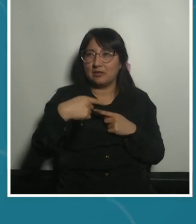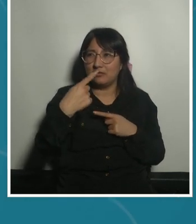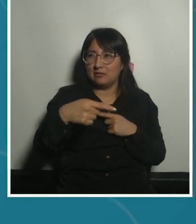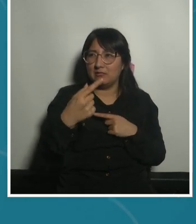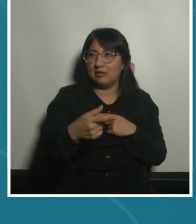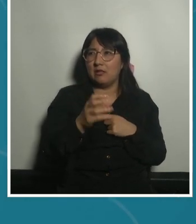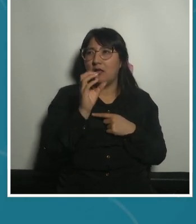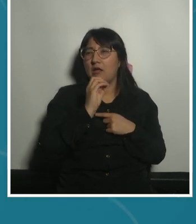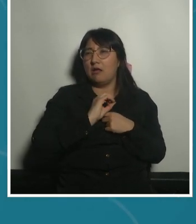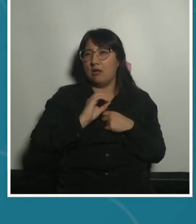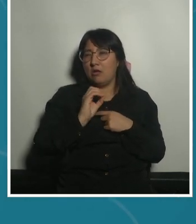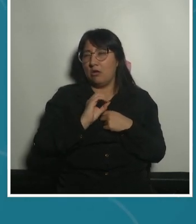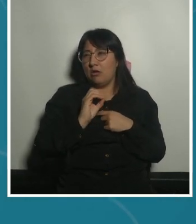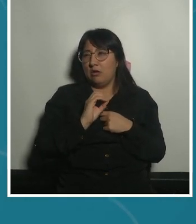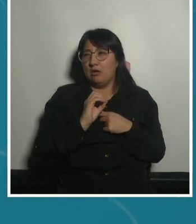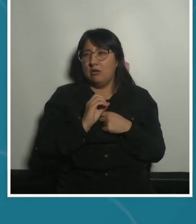o